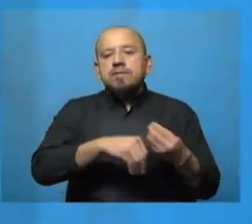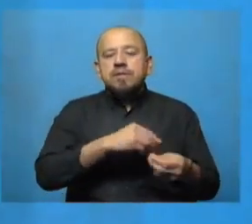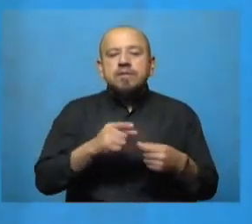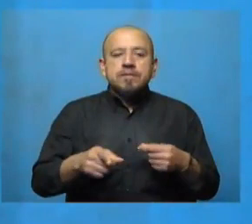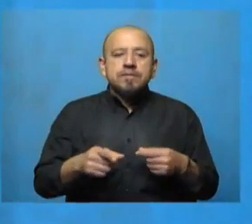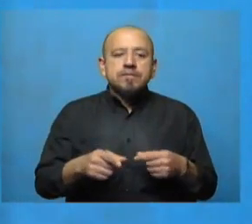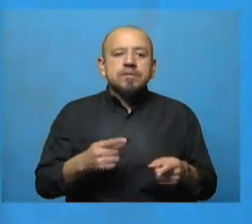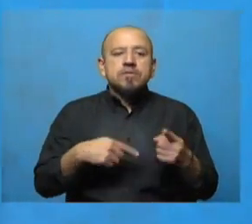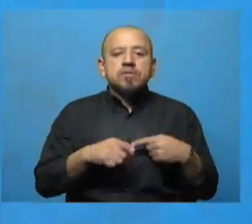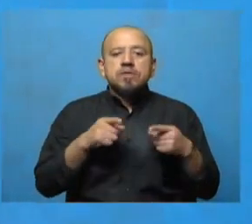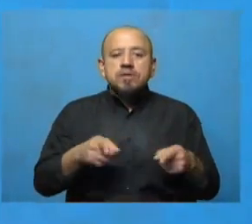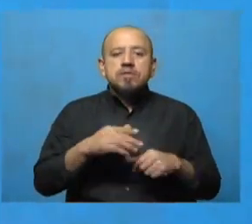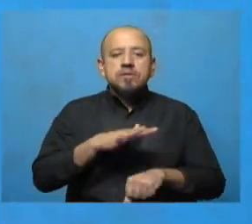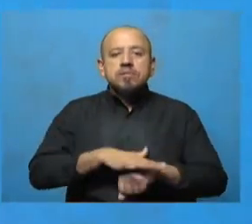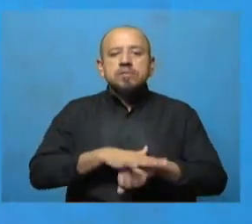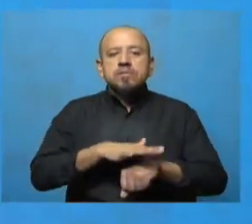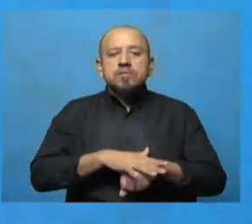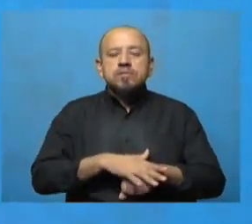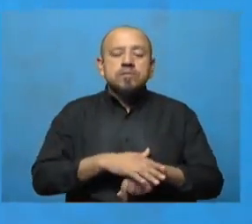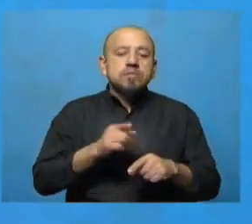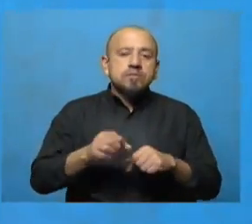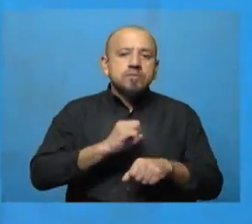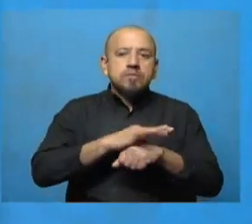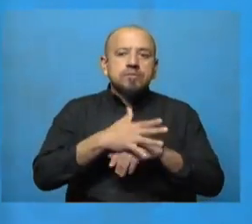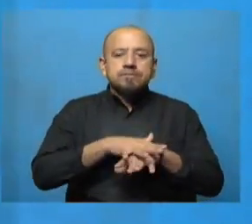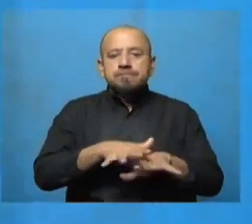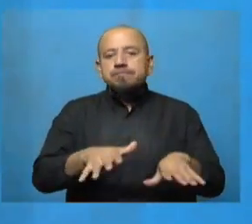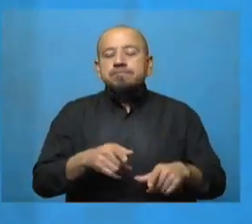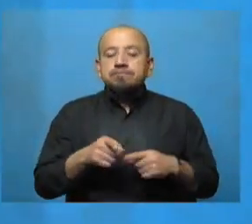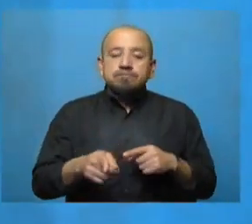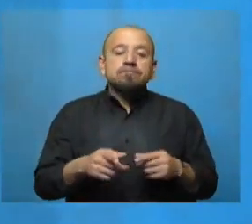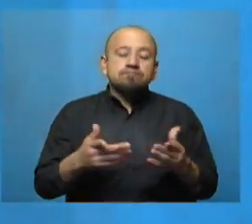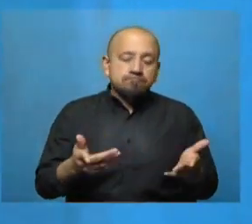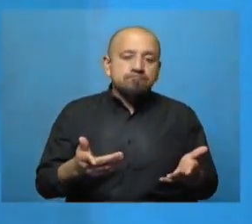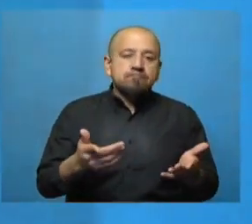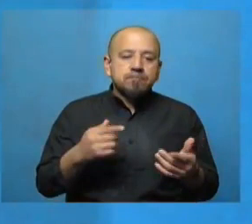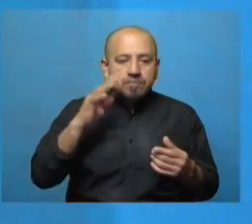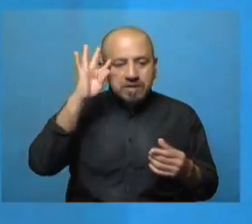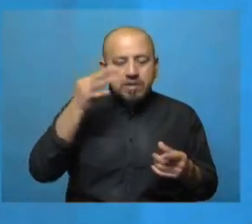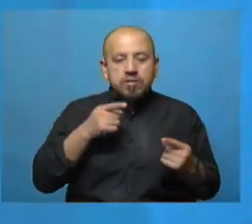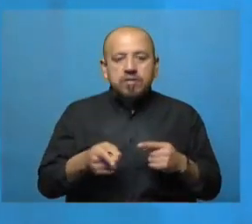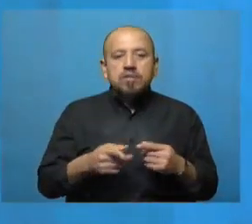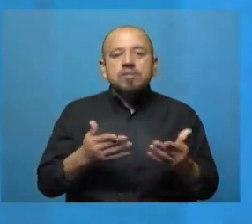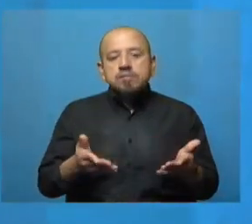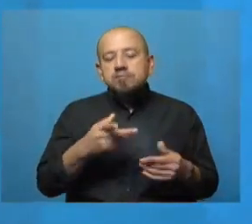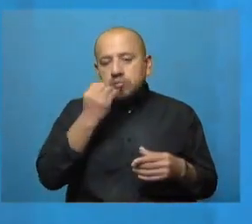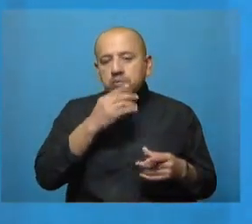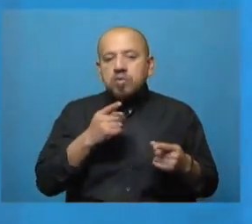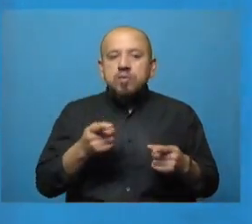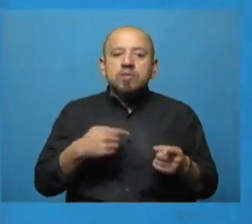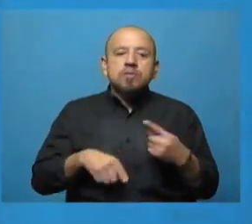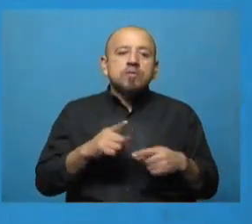en ese momento que la que la pandemia estaba atacando Bueno creo que fue algo que tuvo Bueno pero